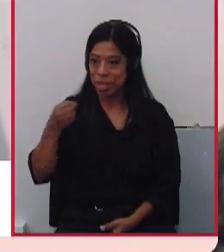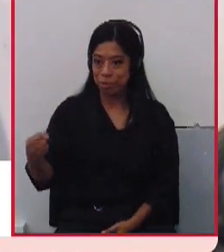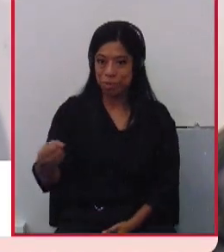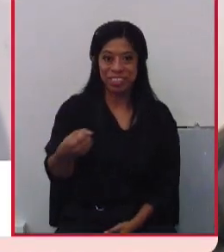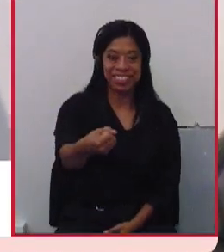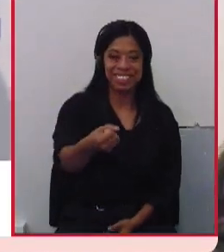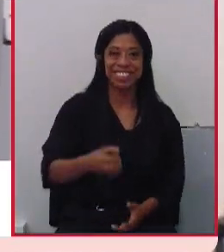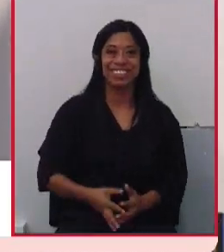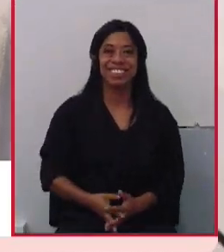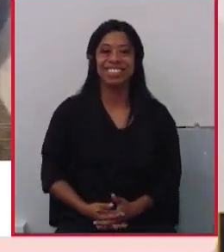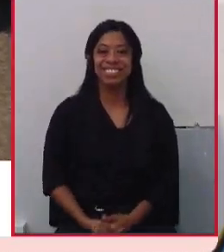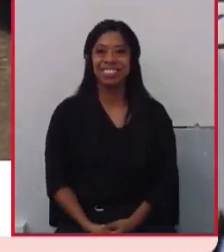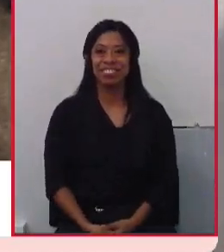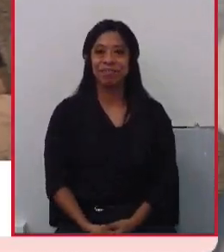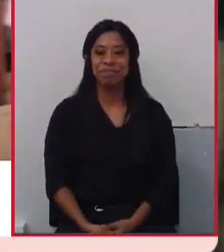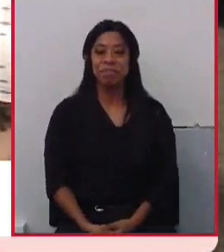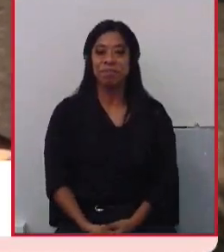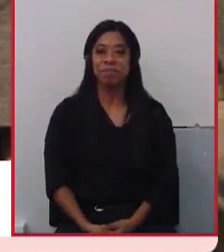un micro.